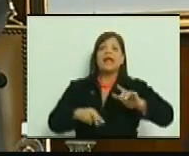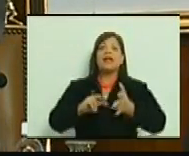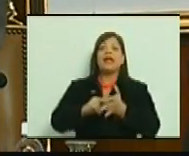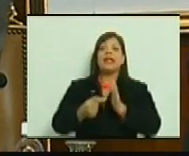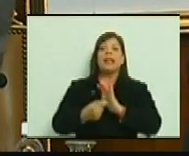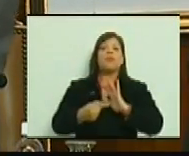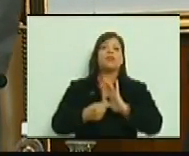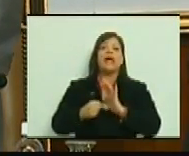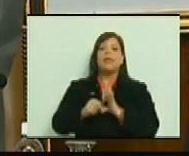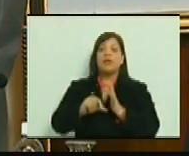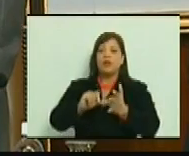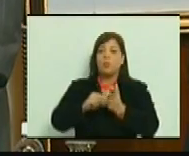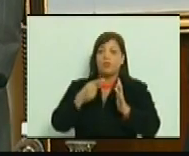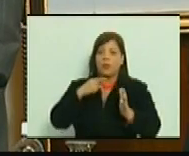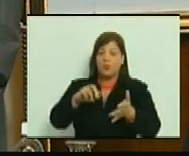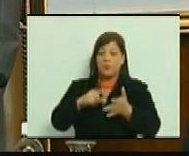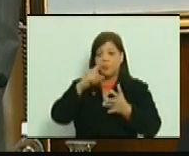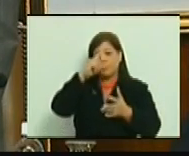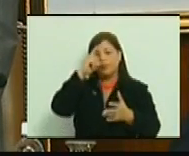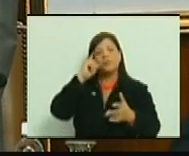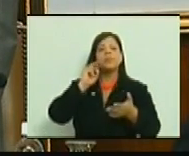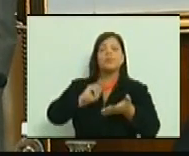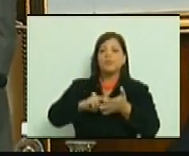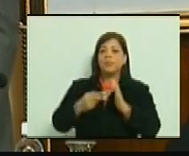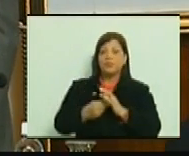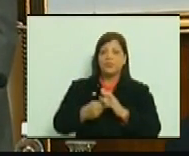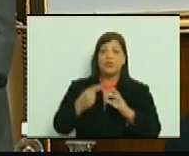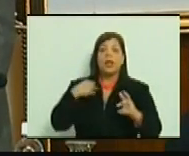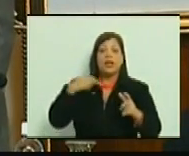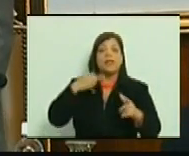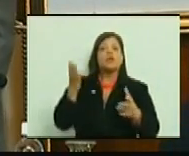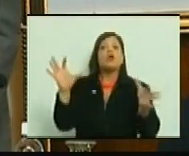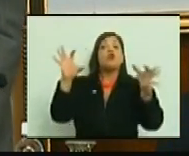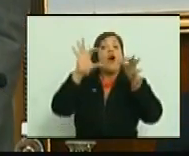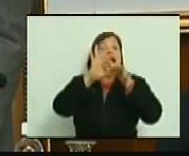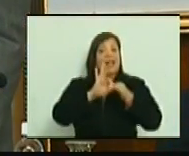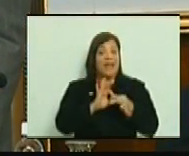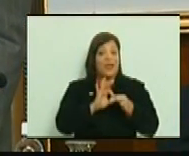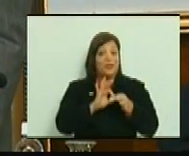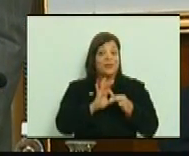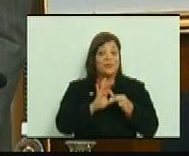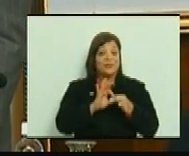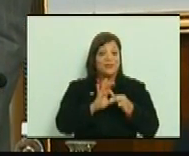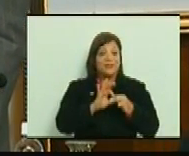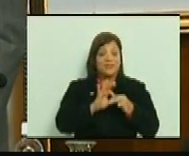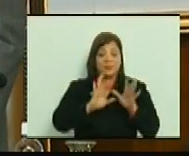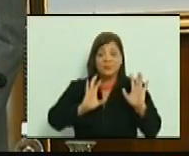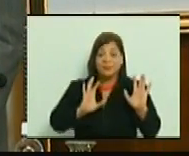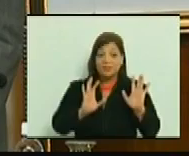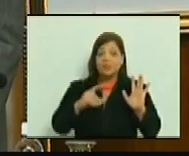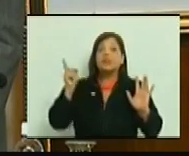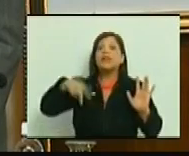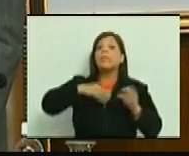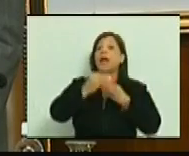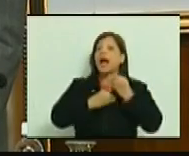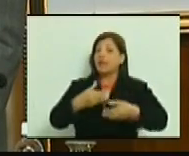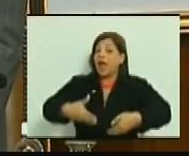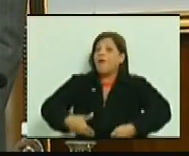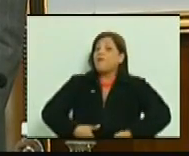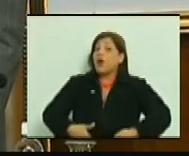esfuerzo por depender de nosotros mismos y de nuestros aliados. Y tenemos que hacer un gran